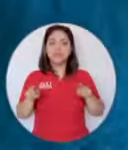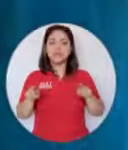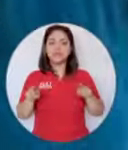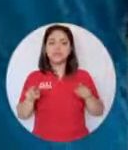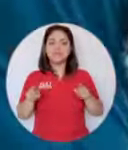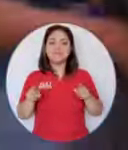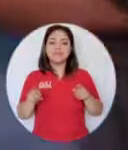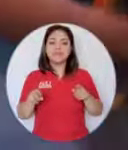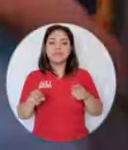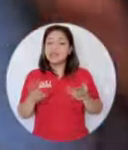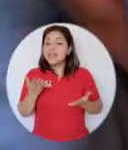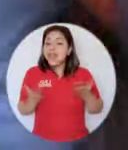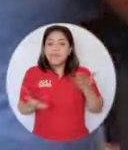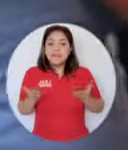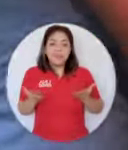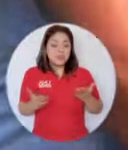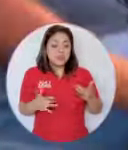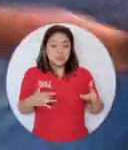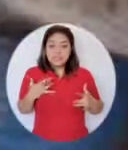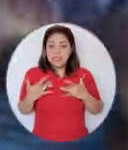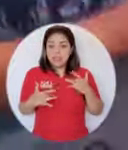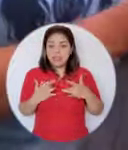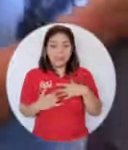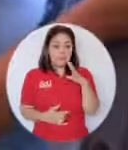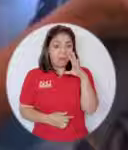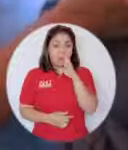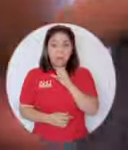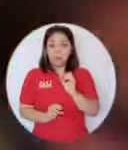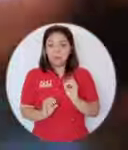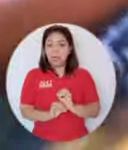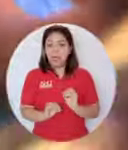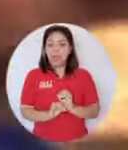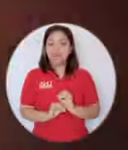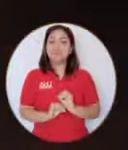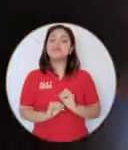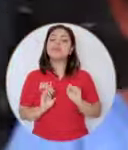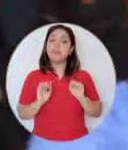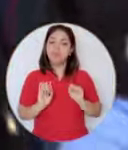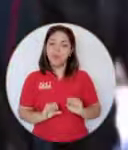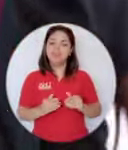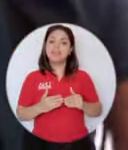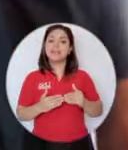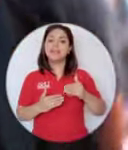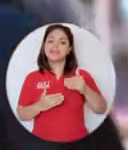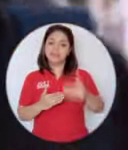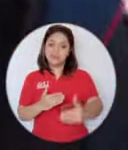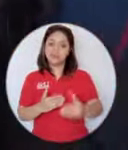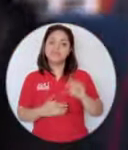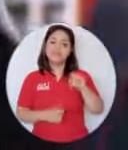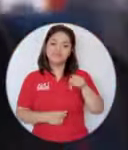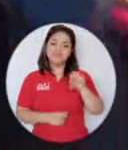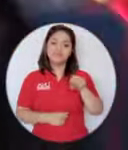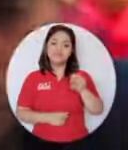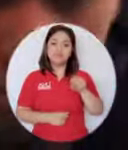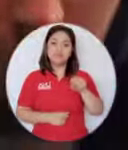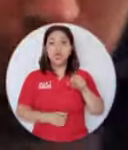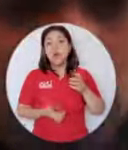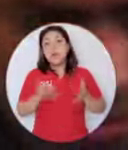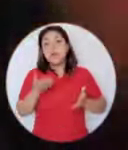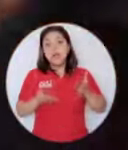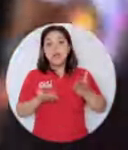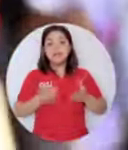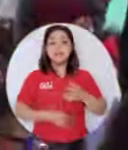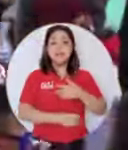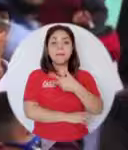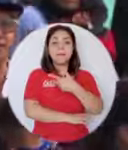sido capaces de producir sintomatología en el momento, pero que sí la podrían producir después. Tal vez